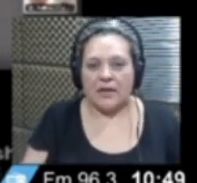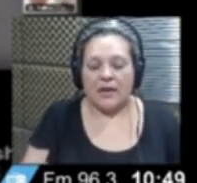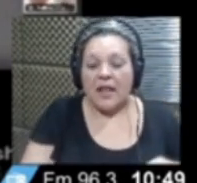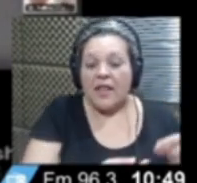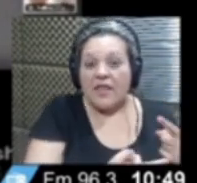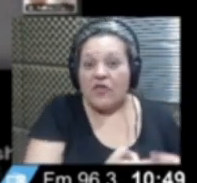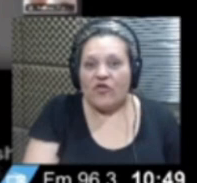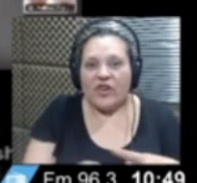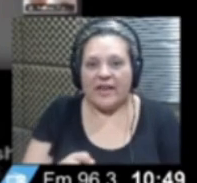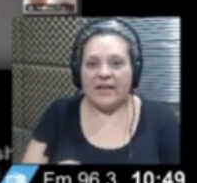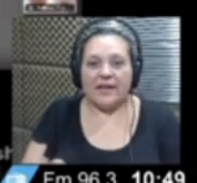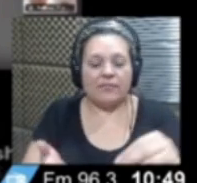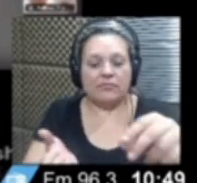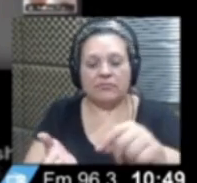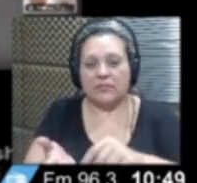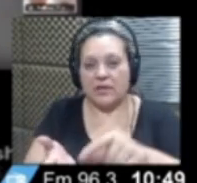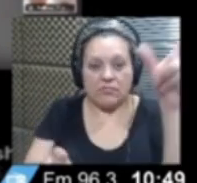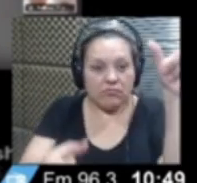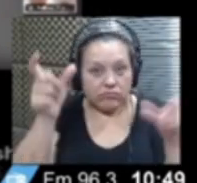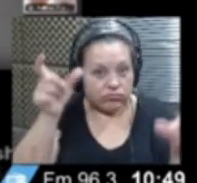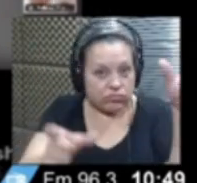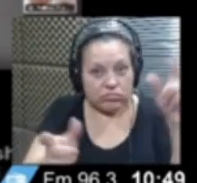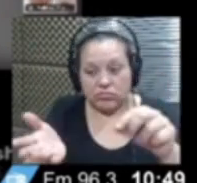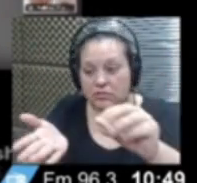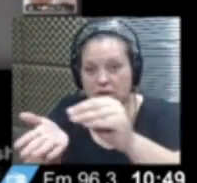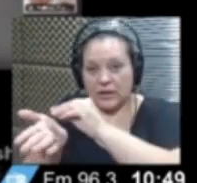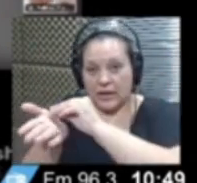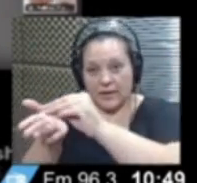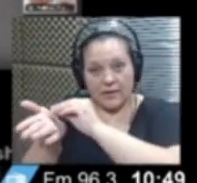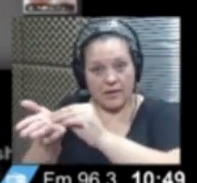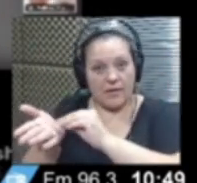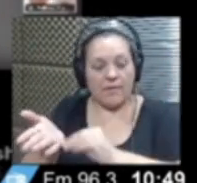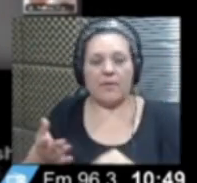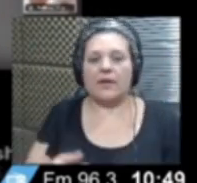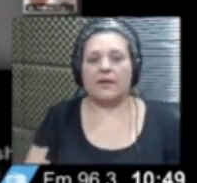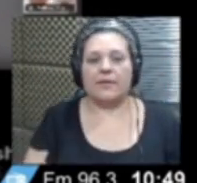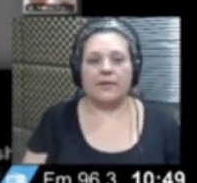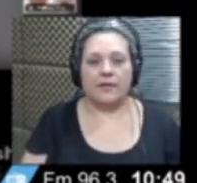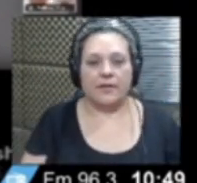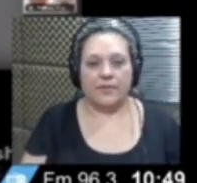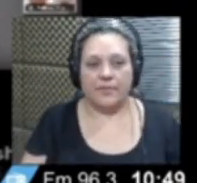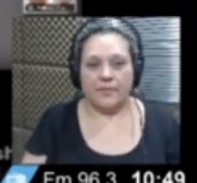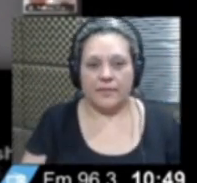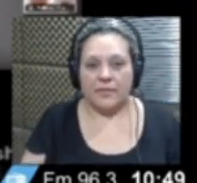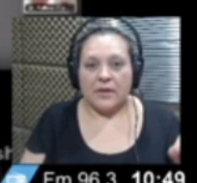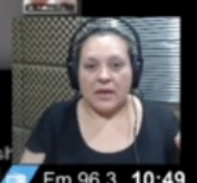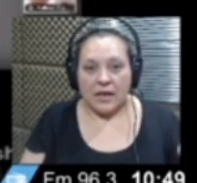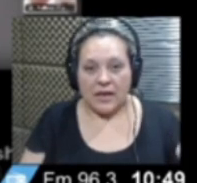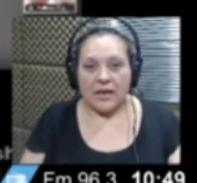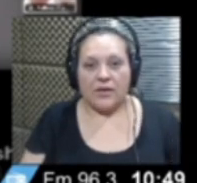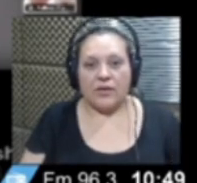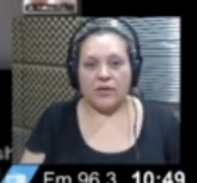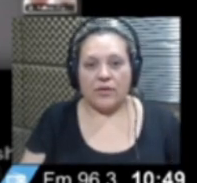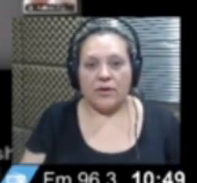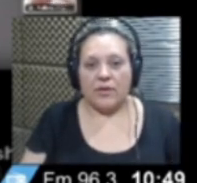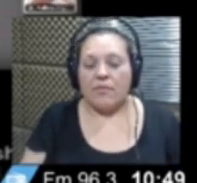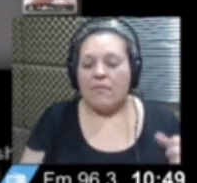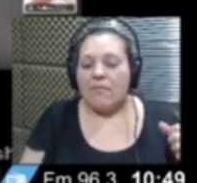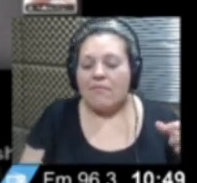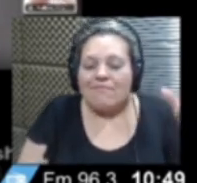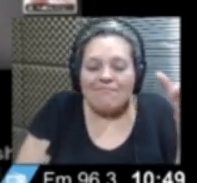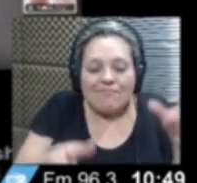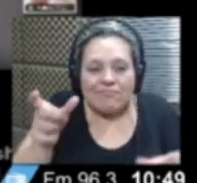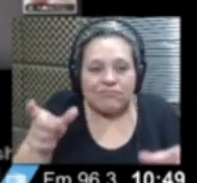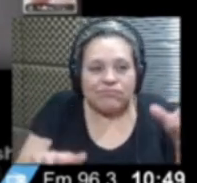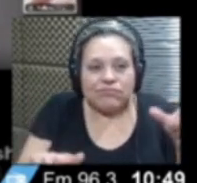Cuarta Internacional Garbellista Panafricanista Rastafari, y cofundador de los Panteras Negras en España. Bueno, espero que